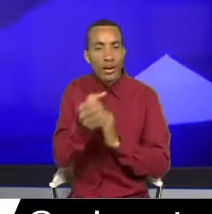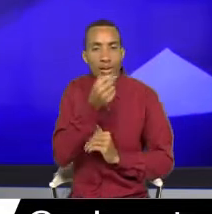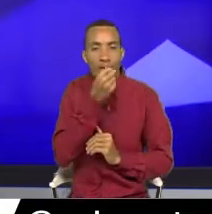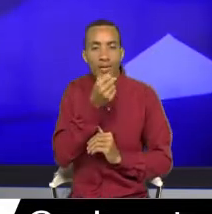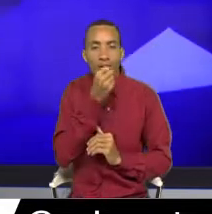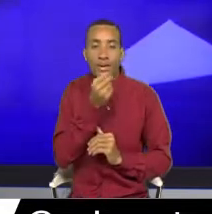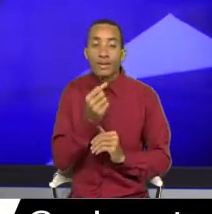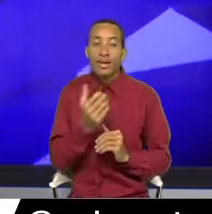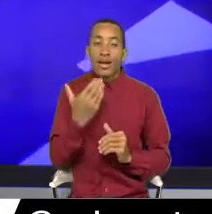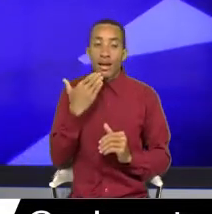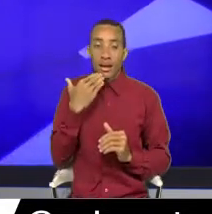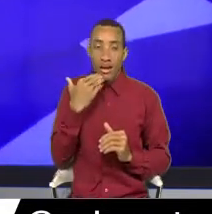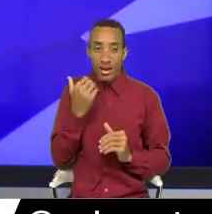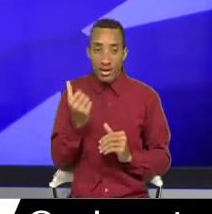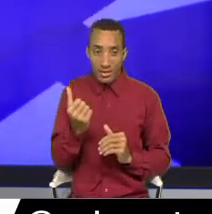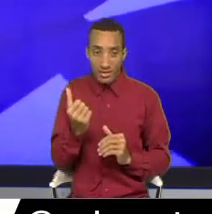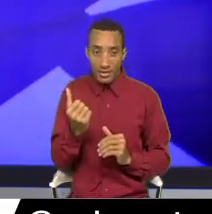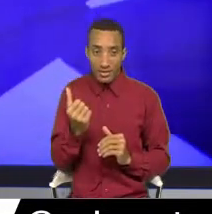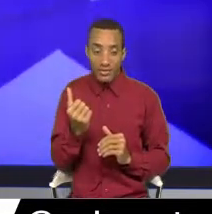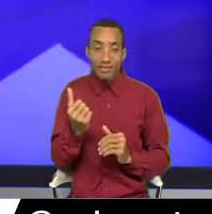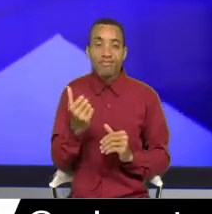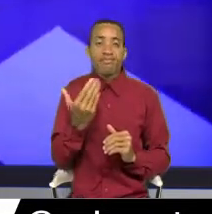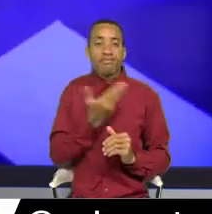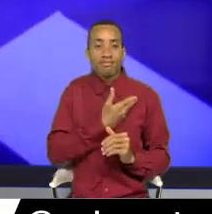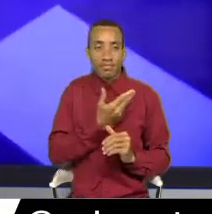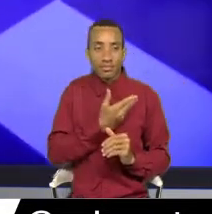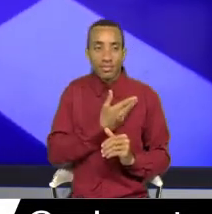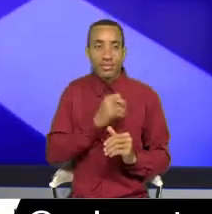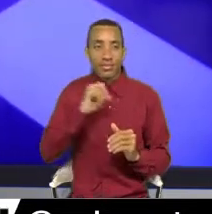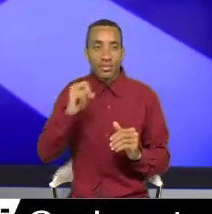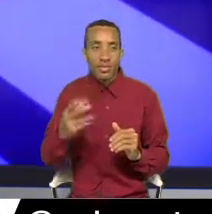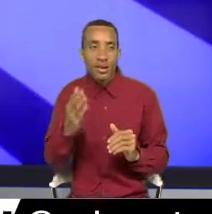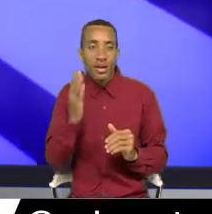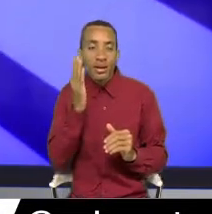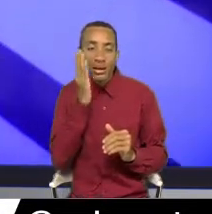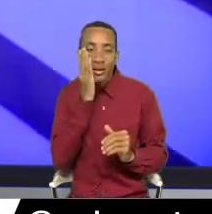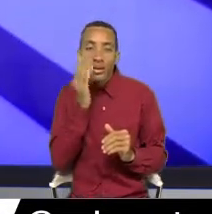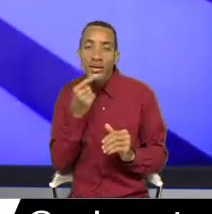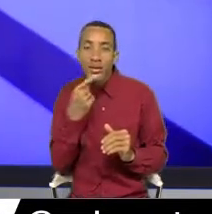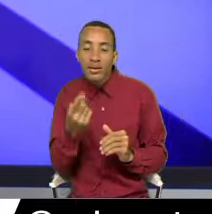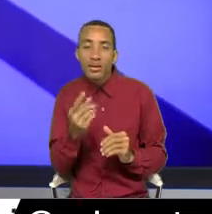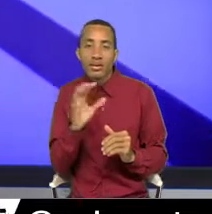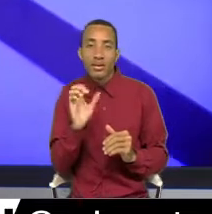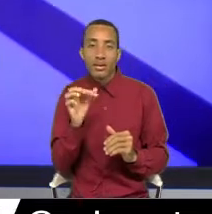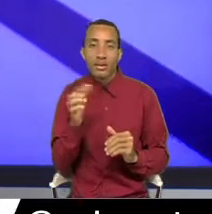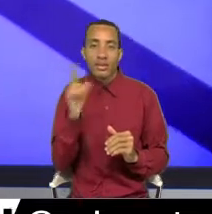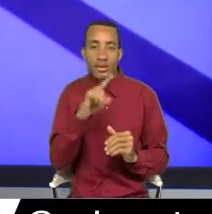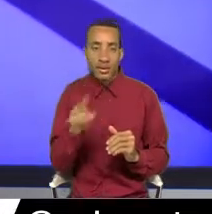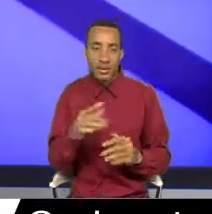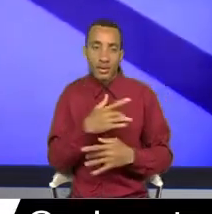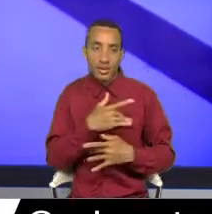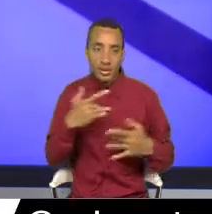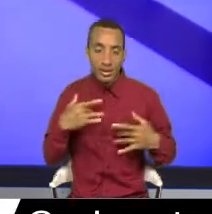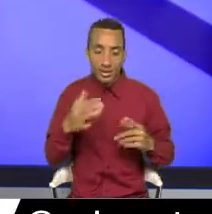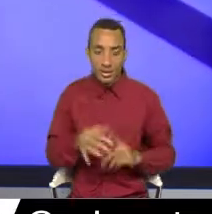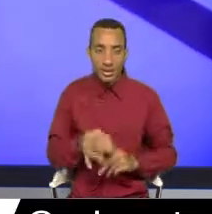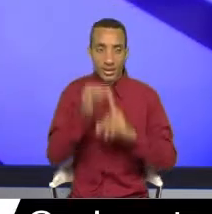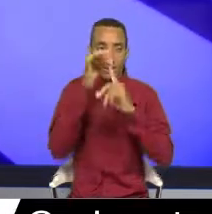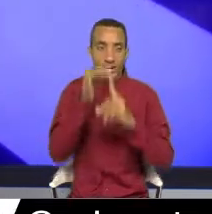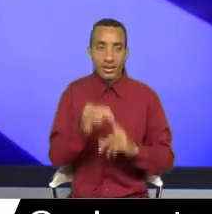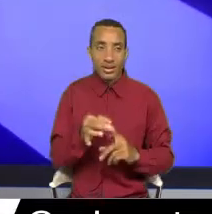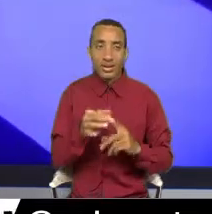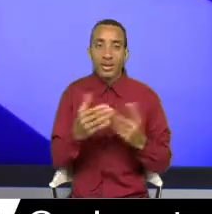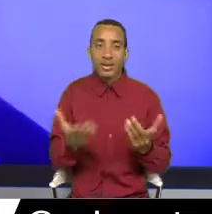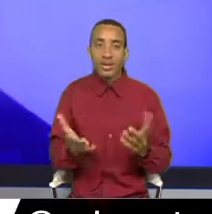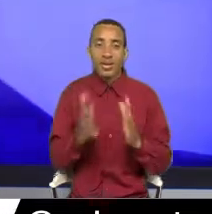hace una madre sustituta en Barranca Bermeja que reclama a su EPS atención especializada ante su caso. Está postrada